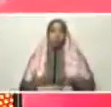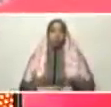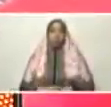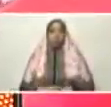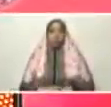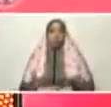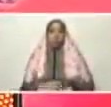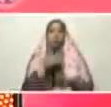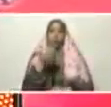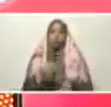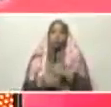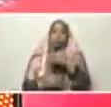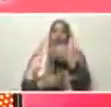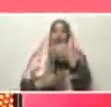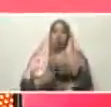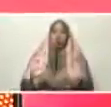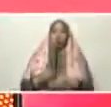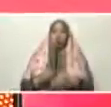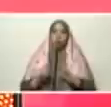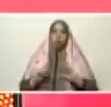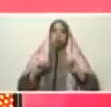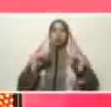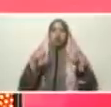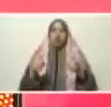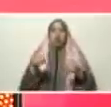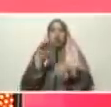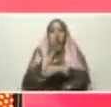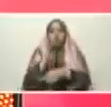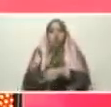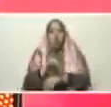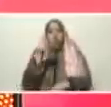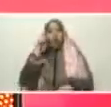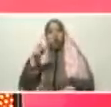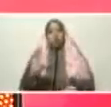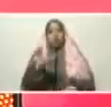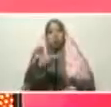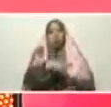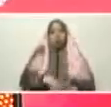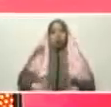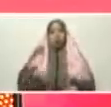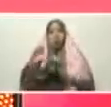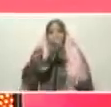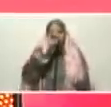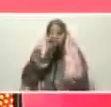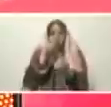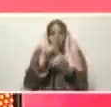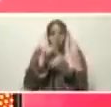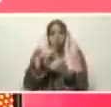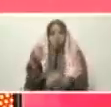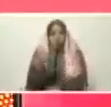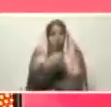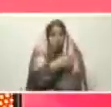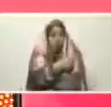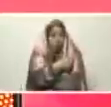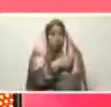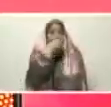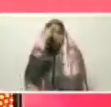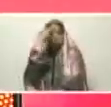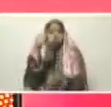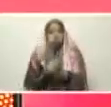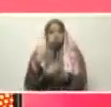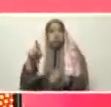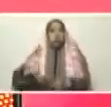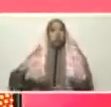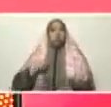a avanzar por encima de la pandemia y proteger al pueblo y su vida lo logramos vacunar al pueblo lo logramos y